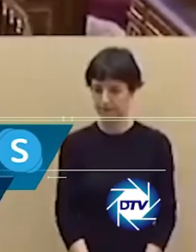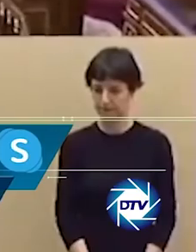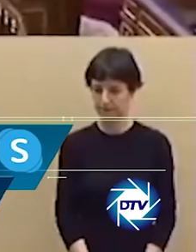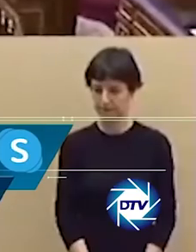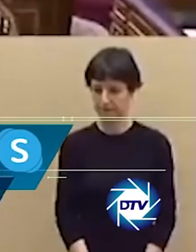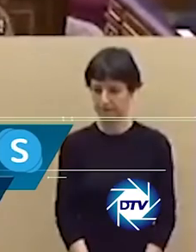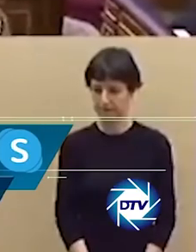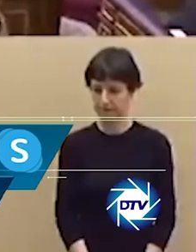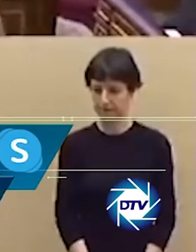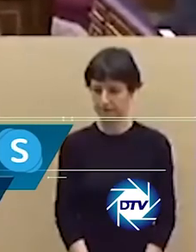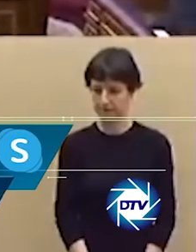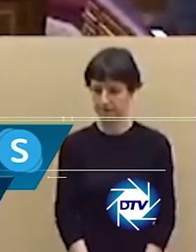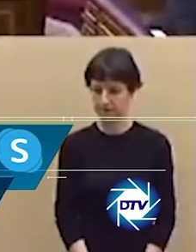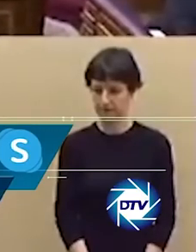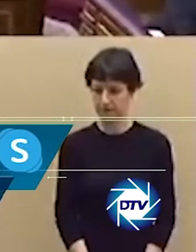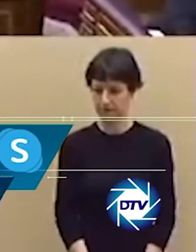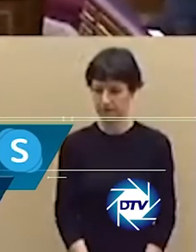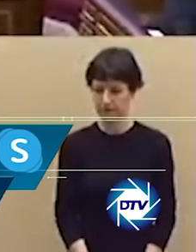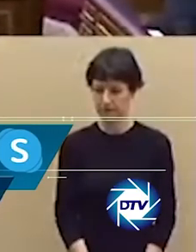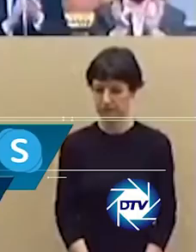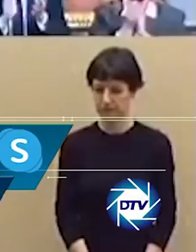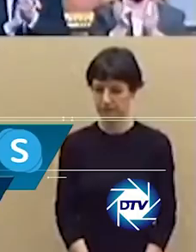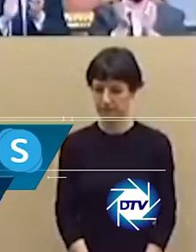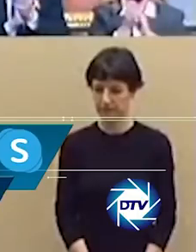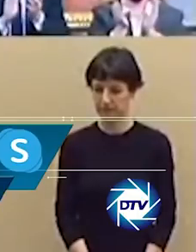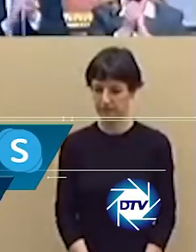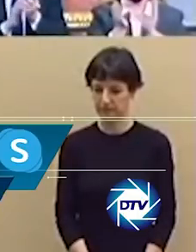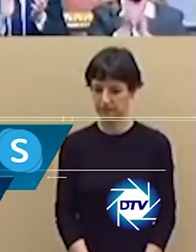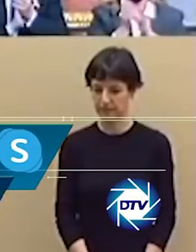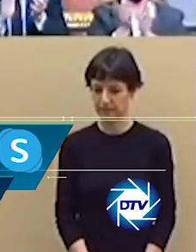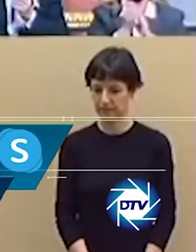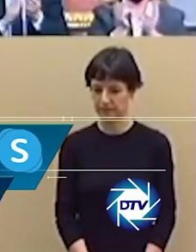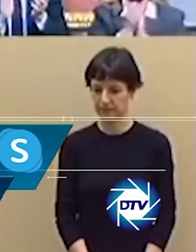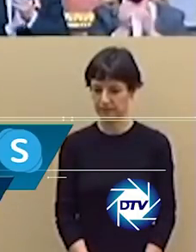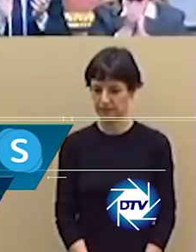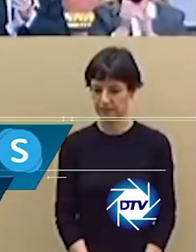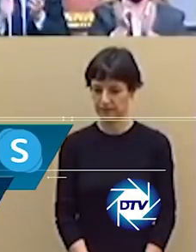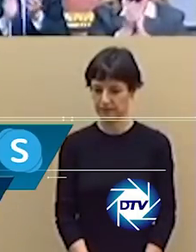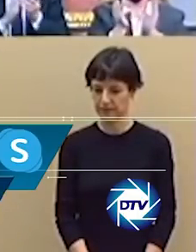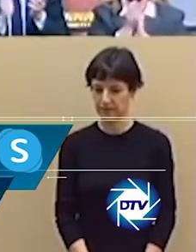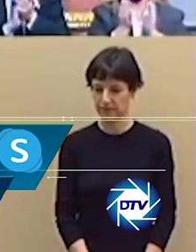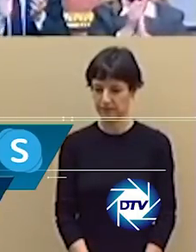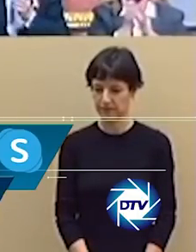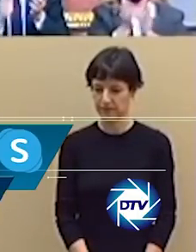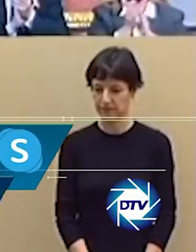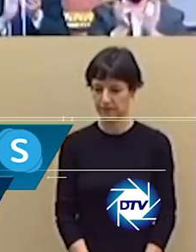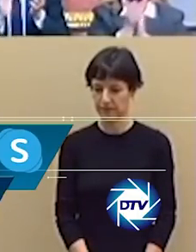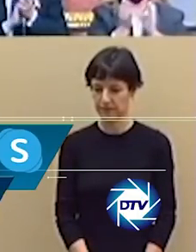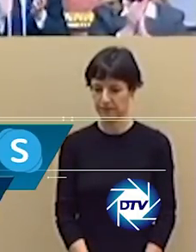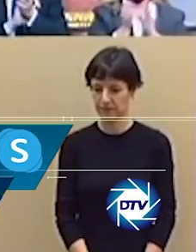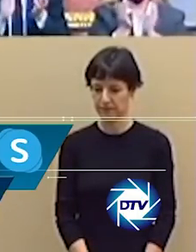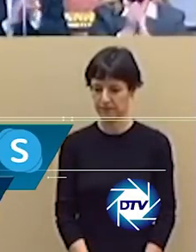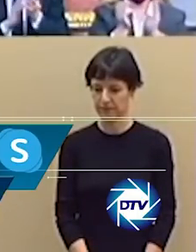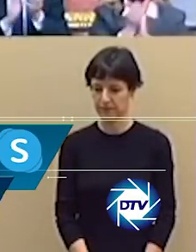como Hungría y a Polonia, que se les persigue por no hacer una política socialista y se les está quitando un dinero que es suyo